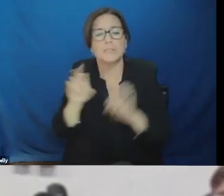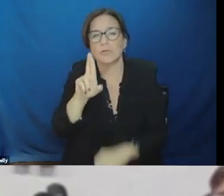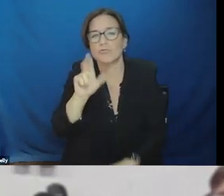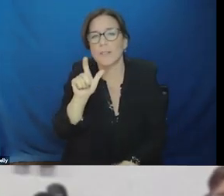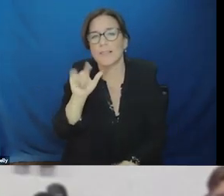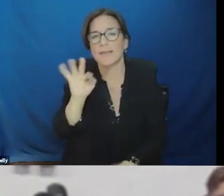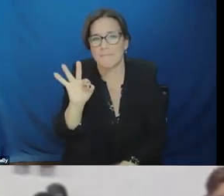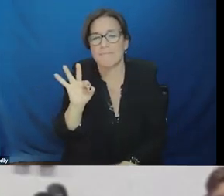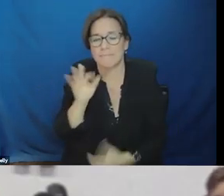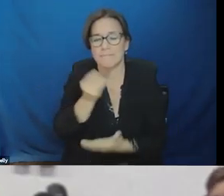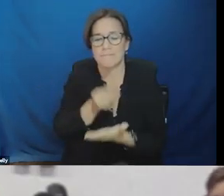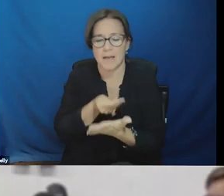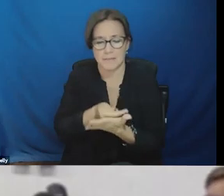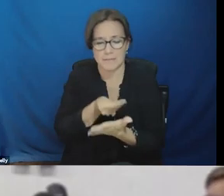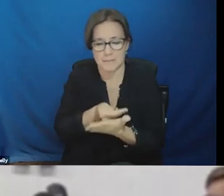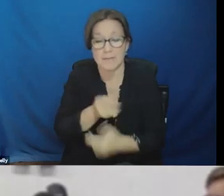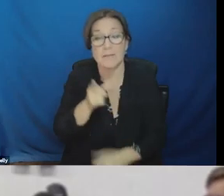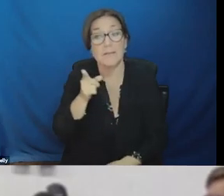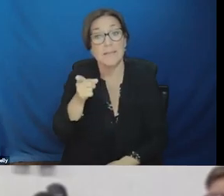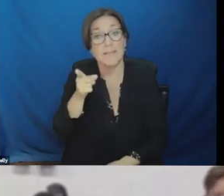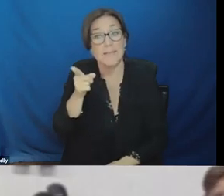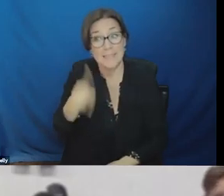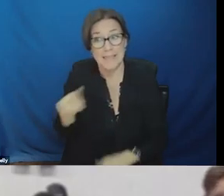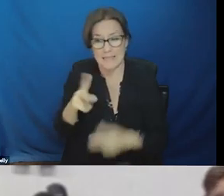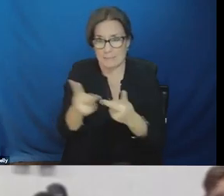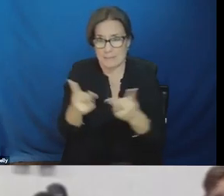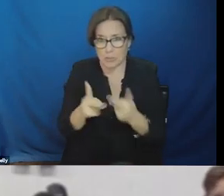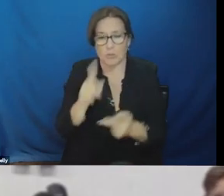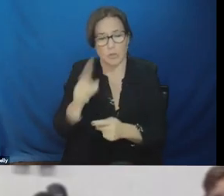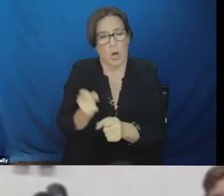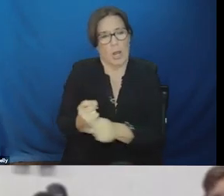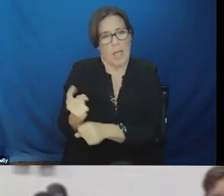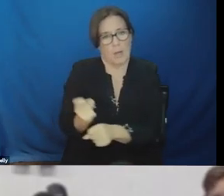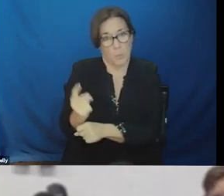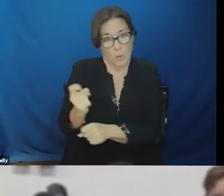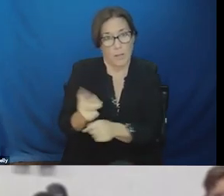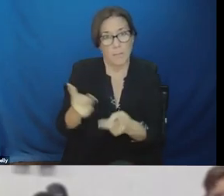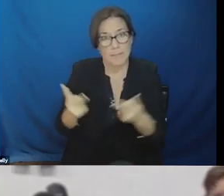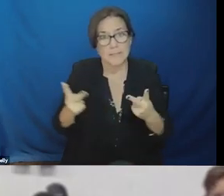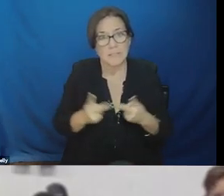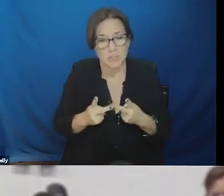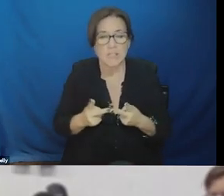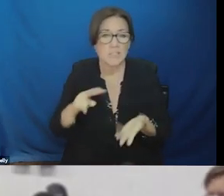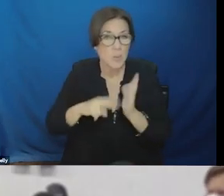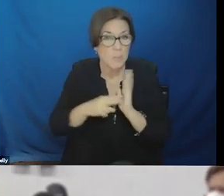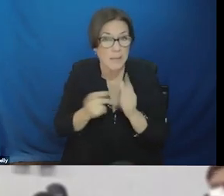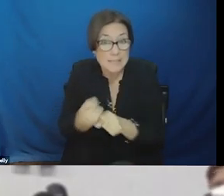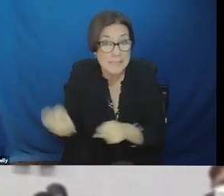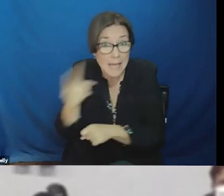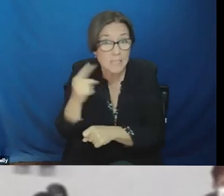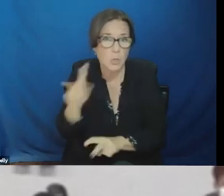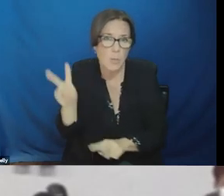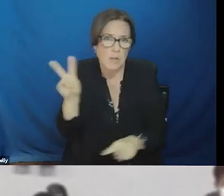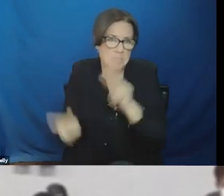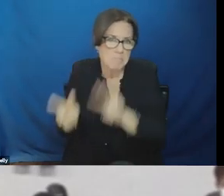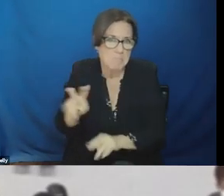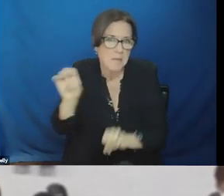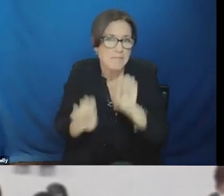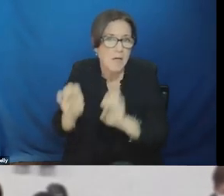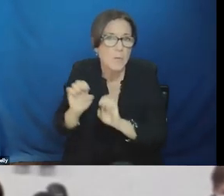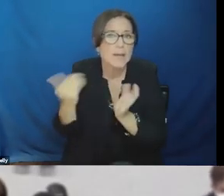de los fondos y mencioné los fondos de emergencia estos puestos son puestos anuales